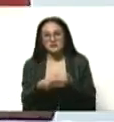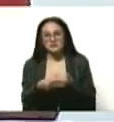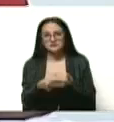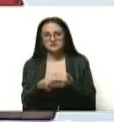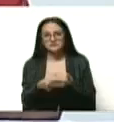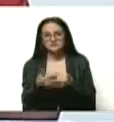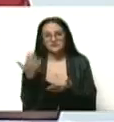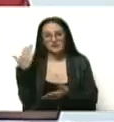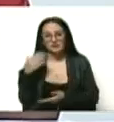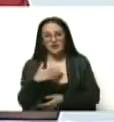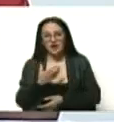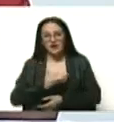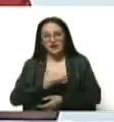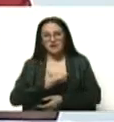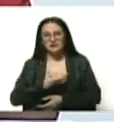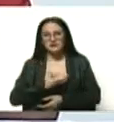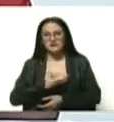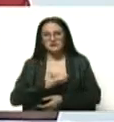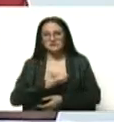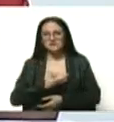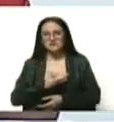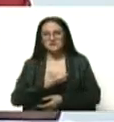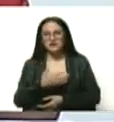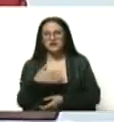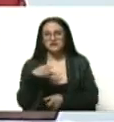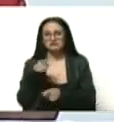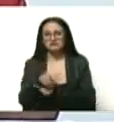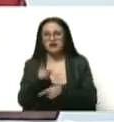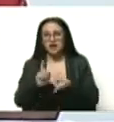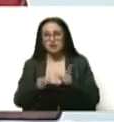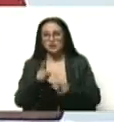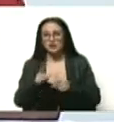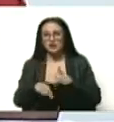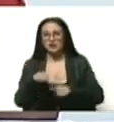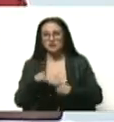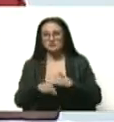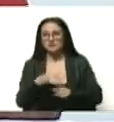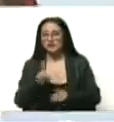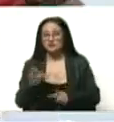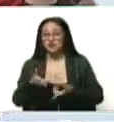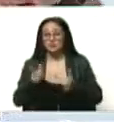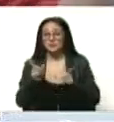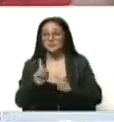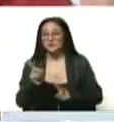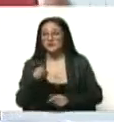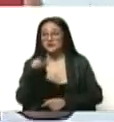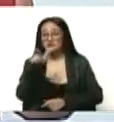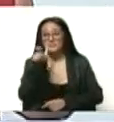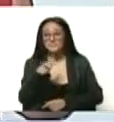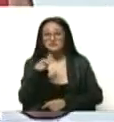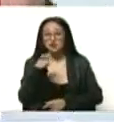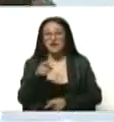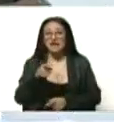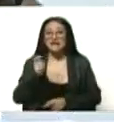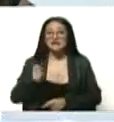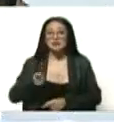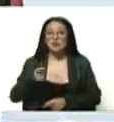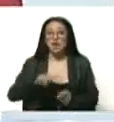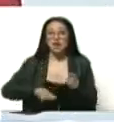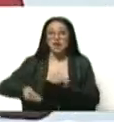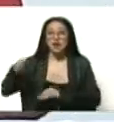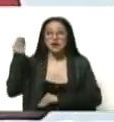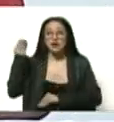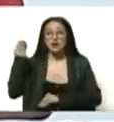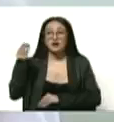que fue alcaldesa, y bueno, quiso imponer algunas cosas. Eso no se permite. Esa persona pasa al tribunal disciplinario y el